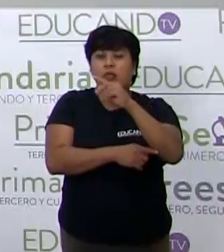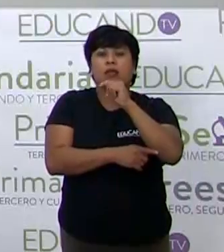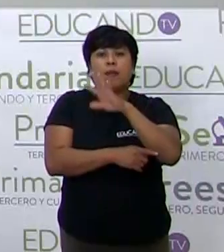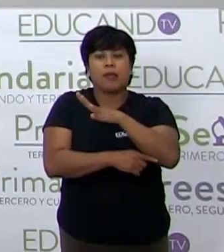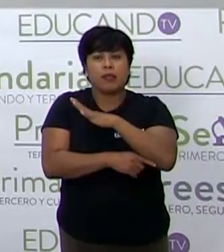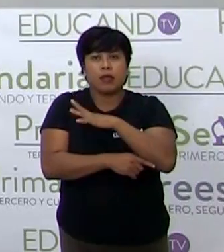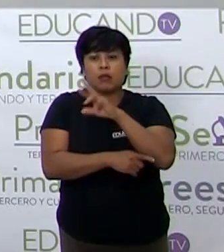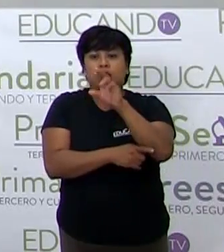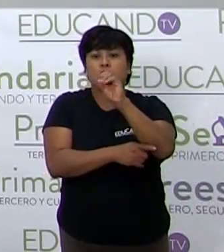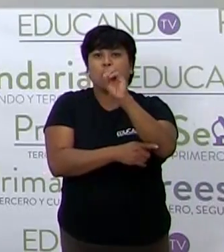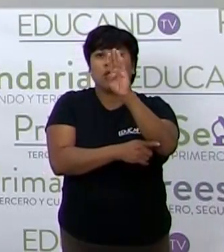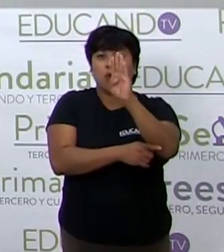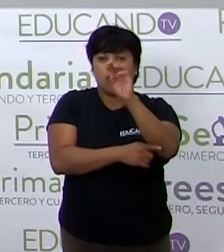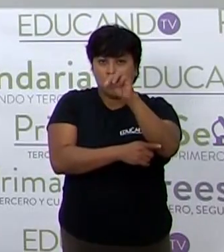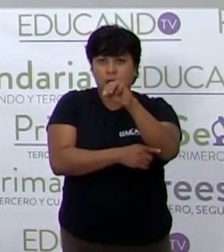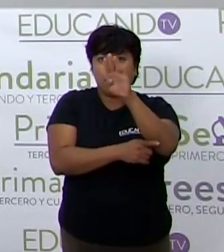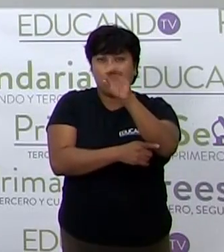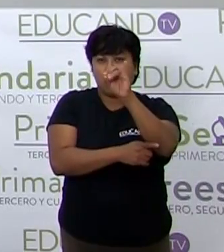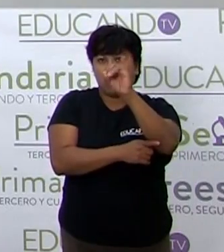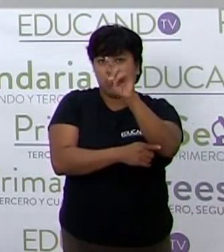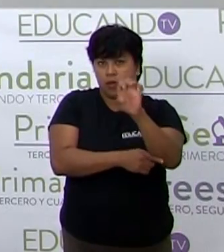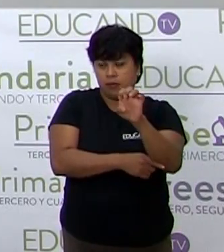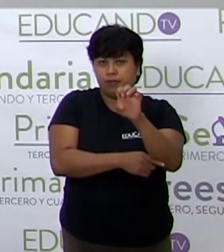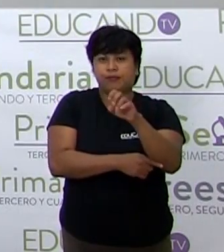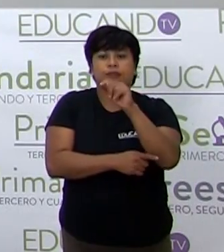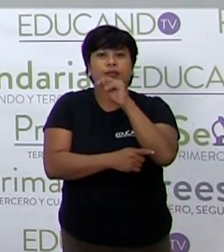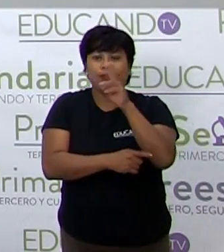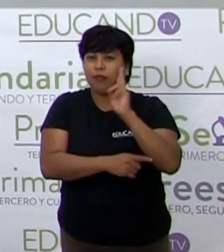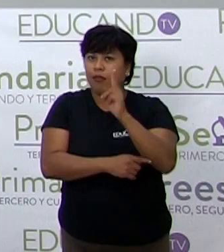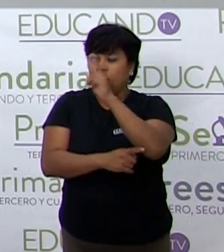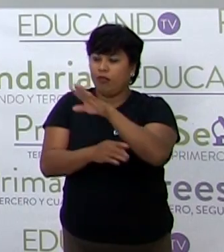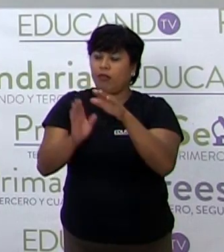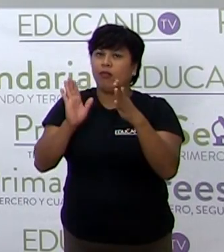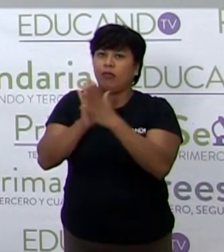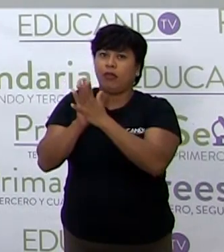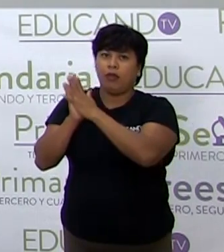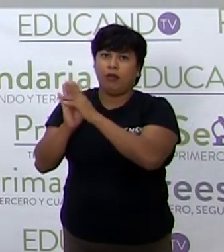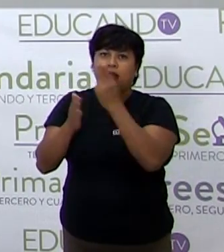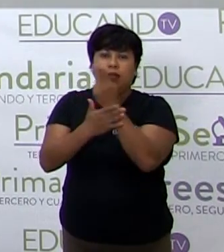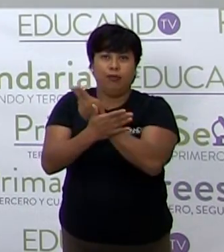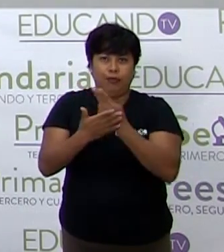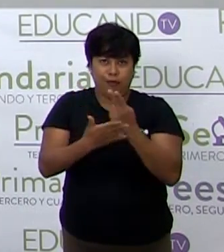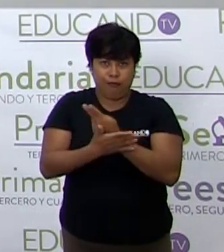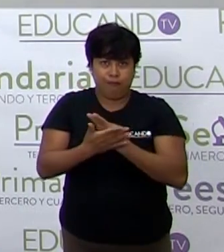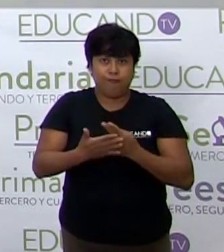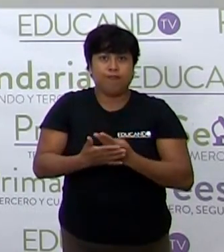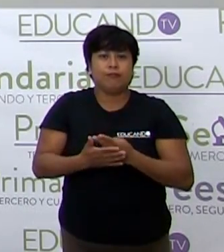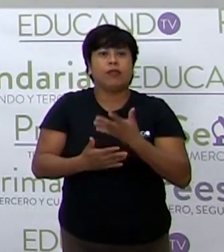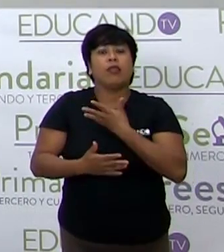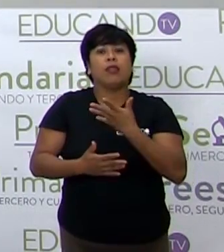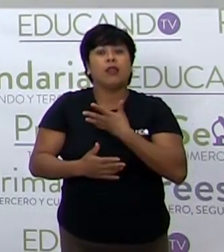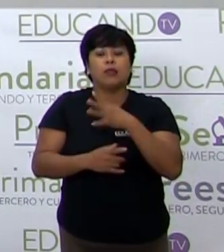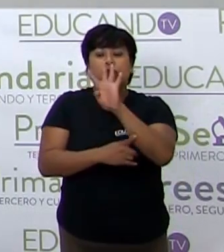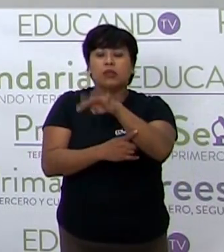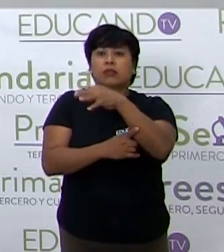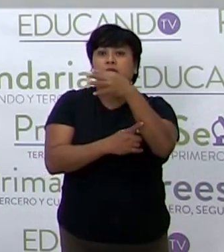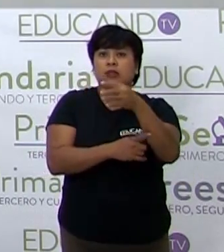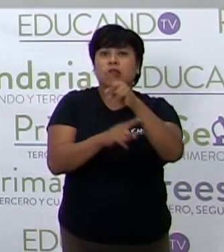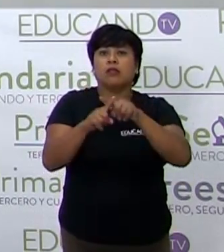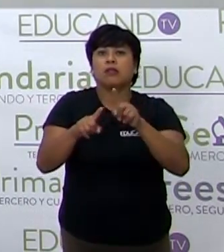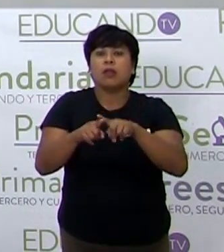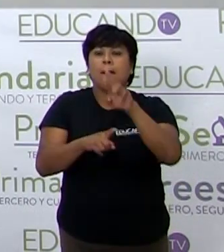un romboide. Vamos a presentarlo. Y aquí está. Tenemos una clasificación ahí